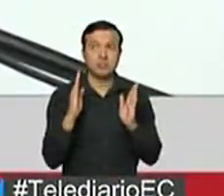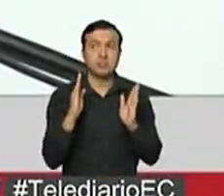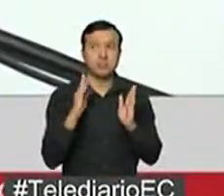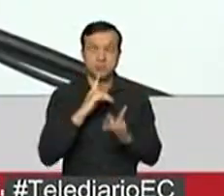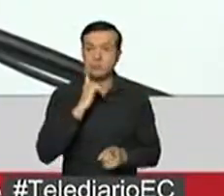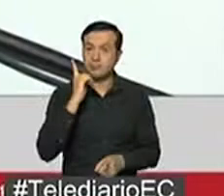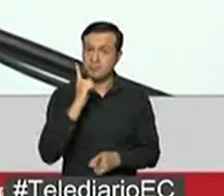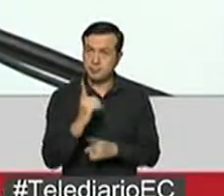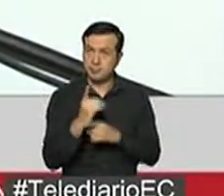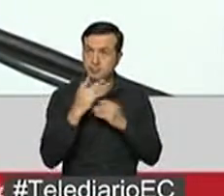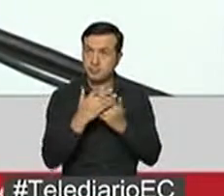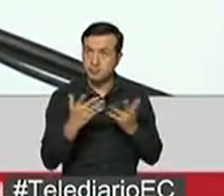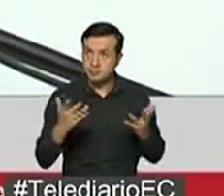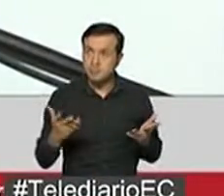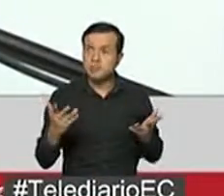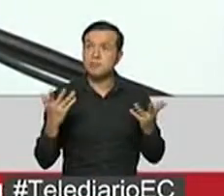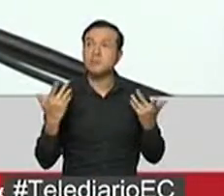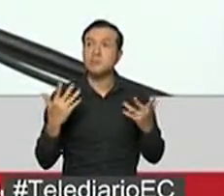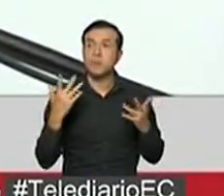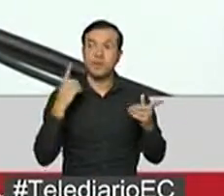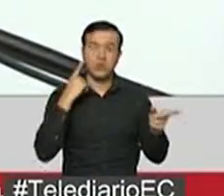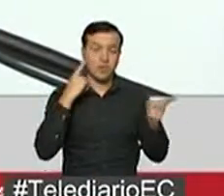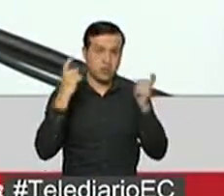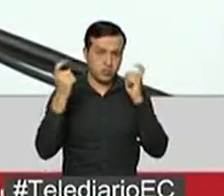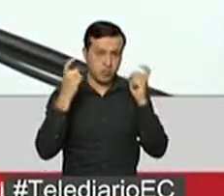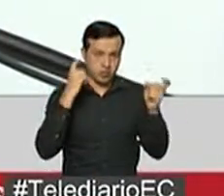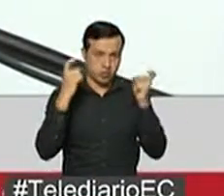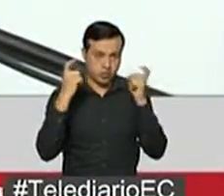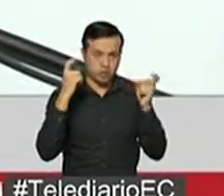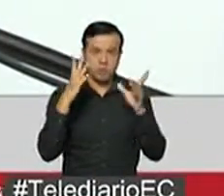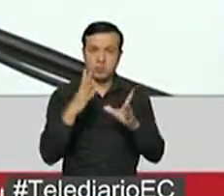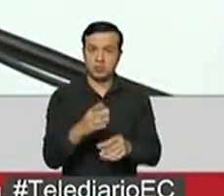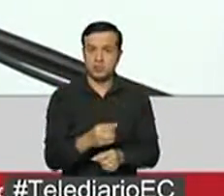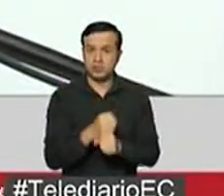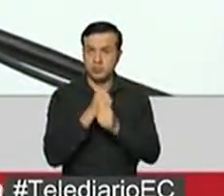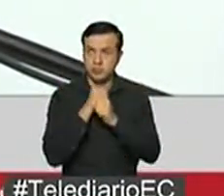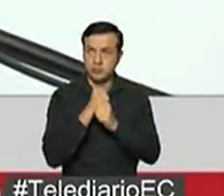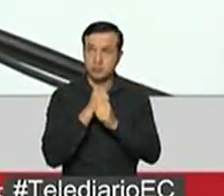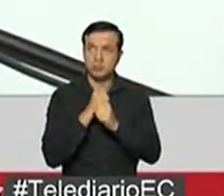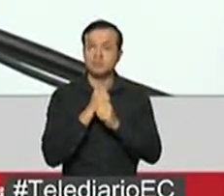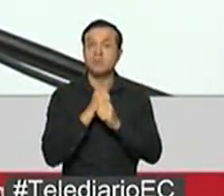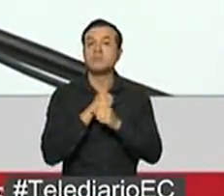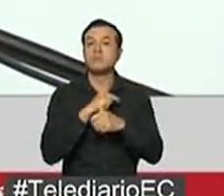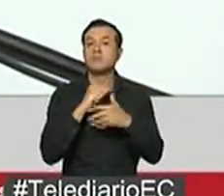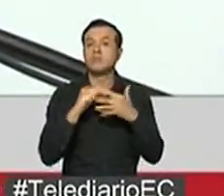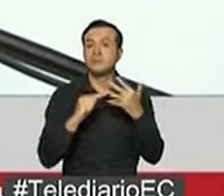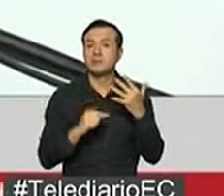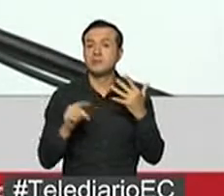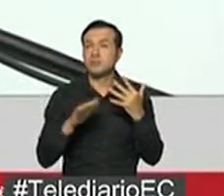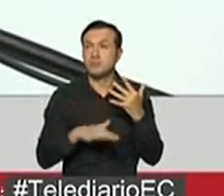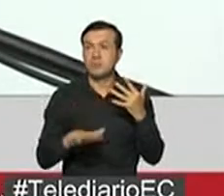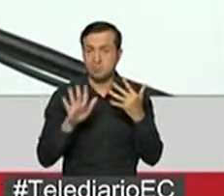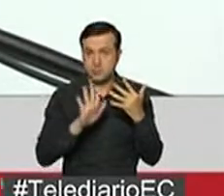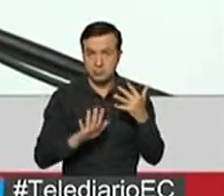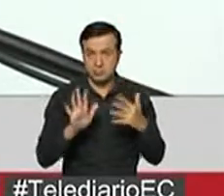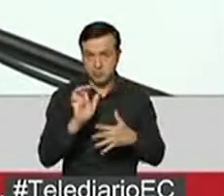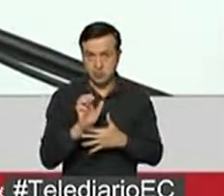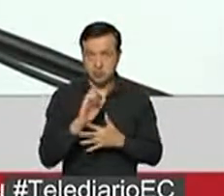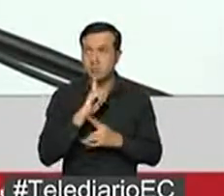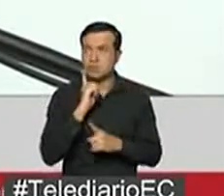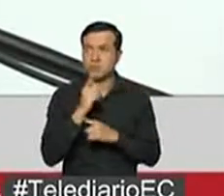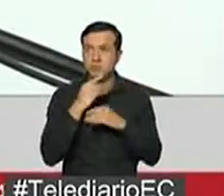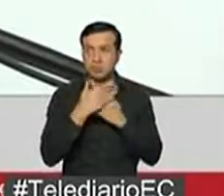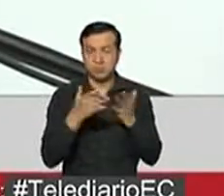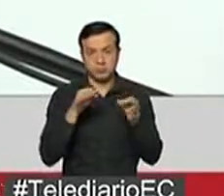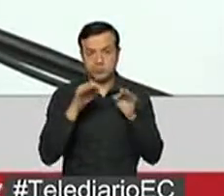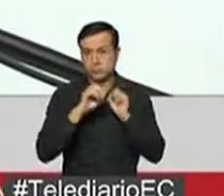trata de recuperar el control y la seguridad en las arterias principales del país y hacerlo con